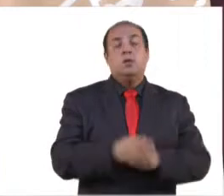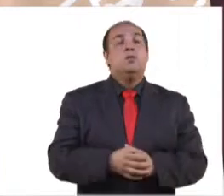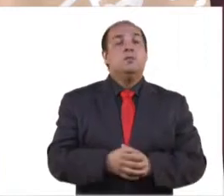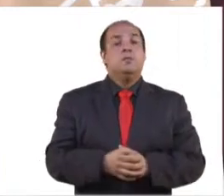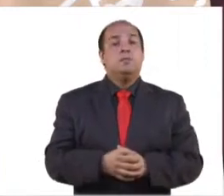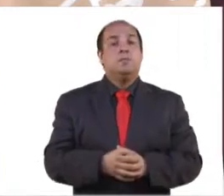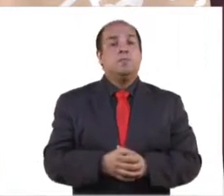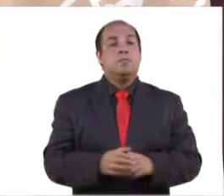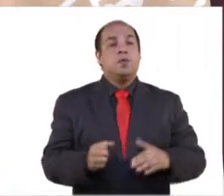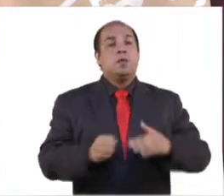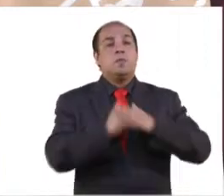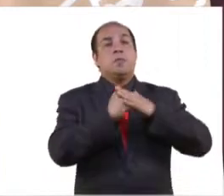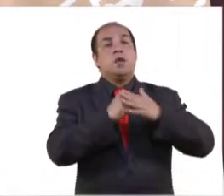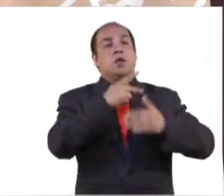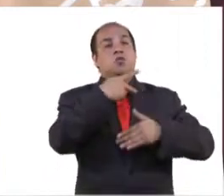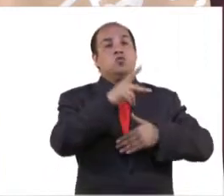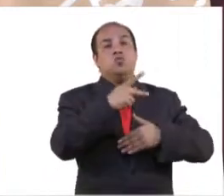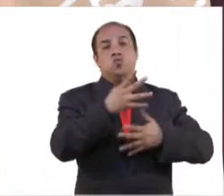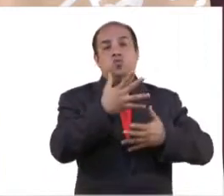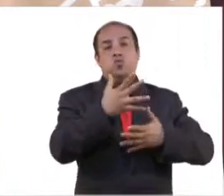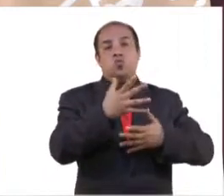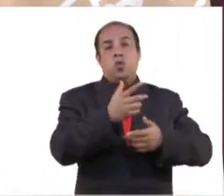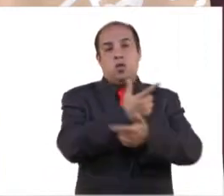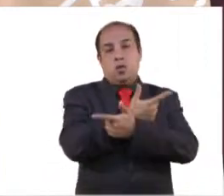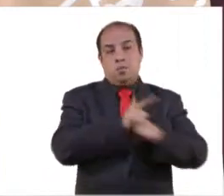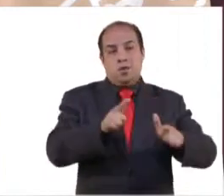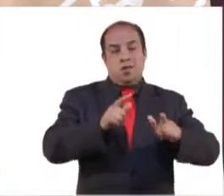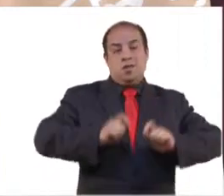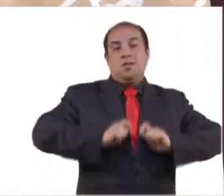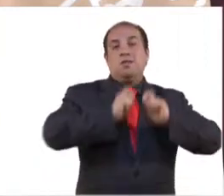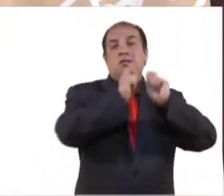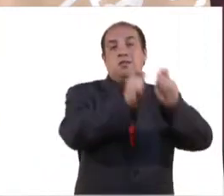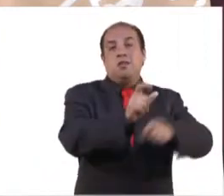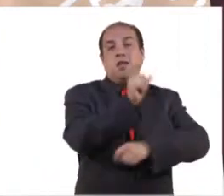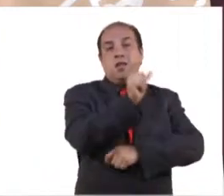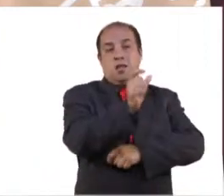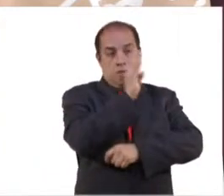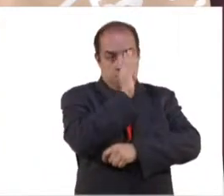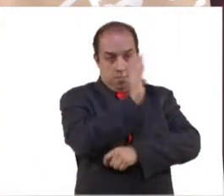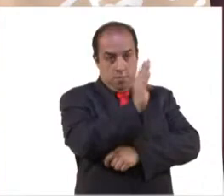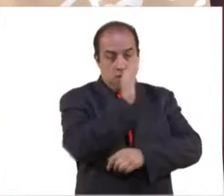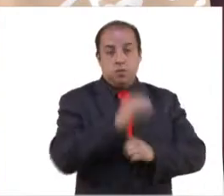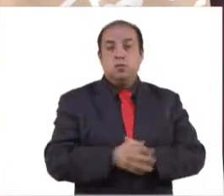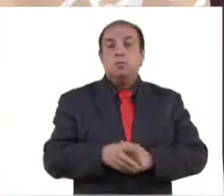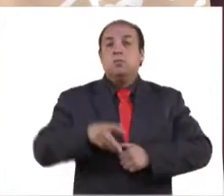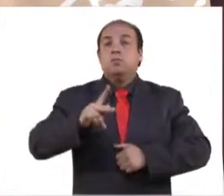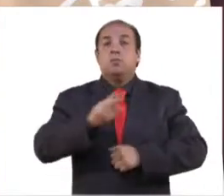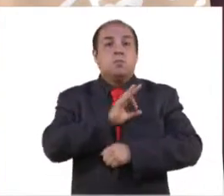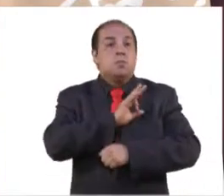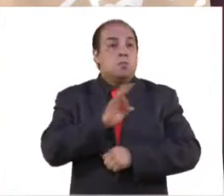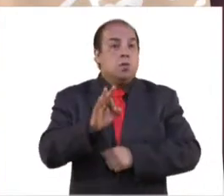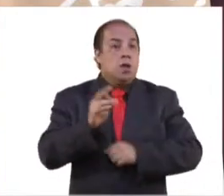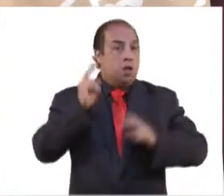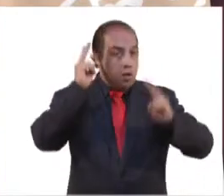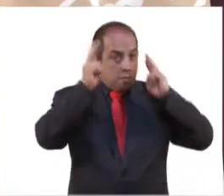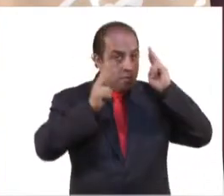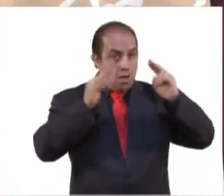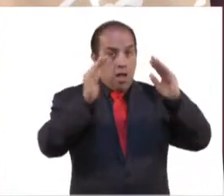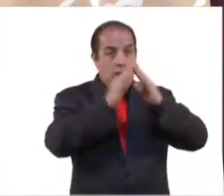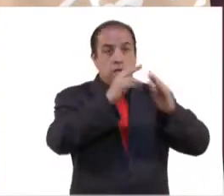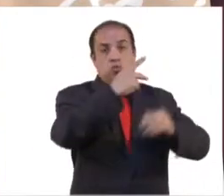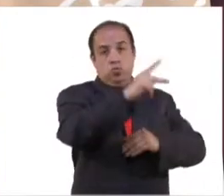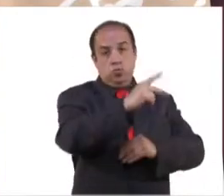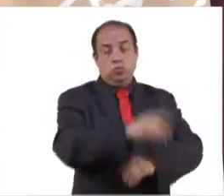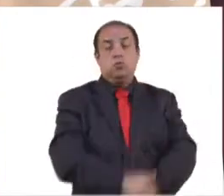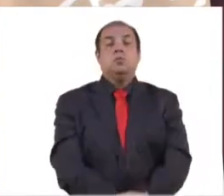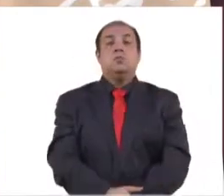y fortalecemos su independencia y entregándoles su tarjeta directamente a ellos, pero con la posibilidad de hacer una visita a su